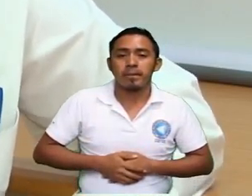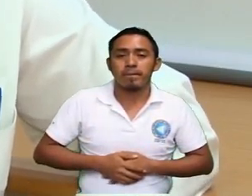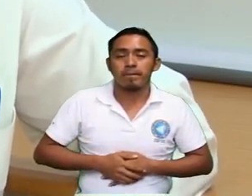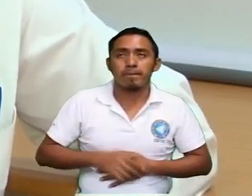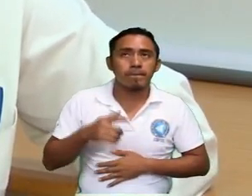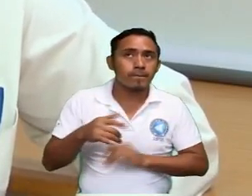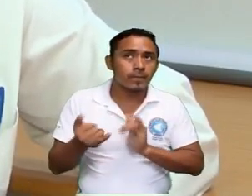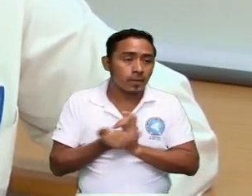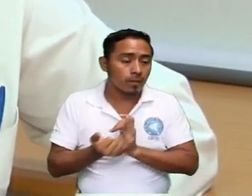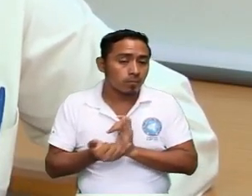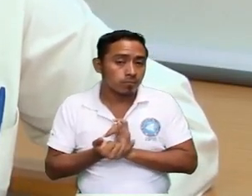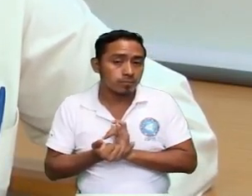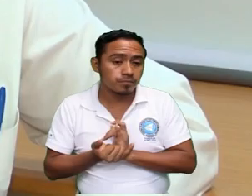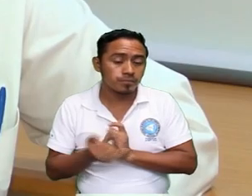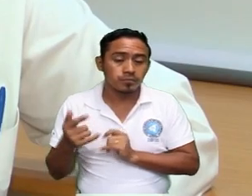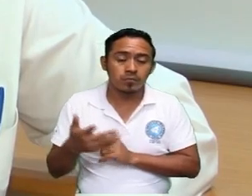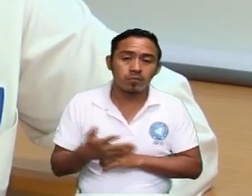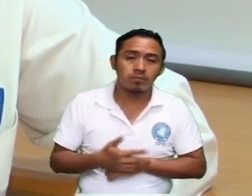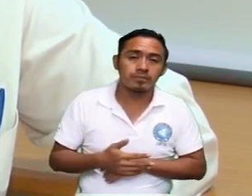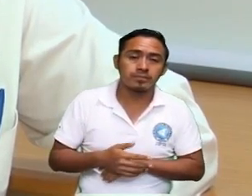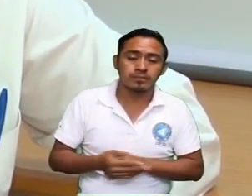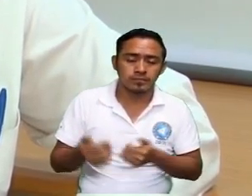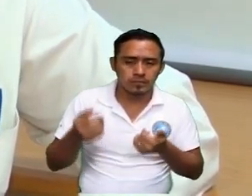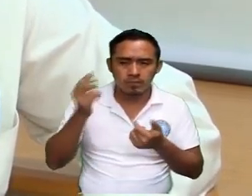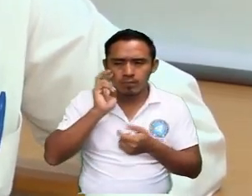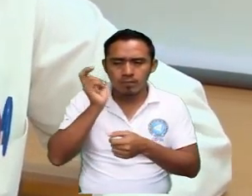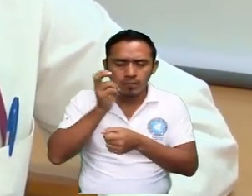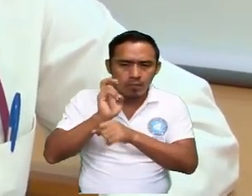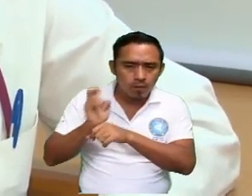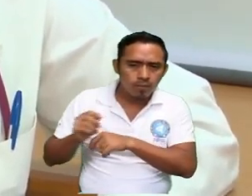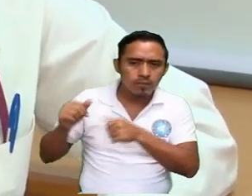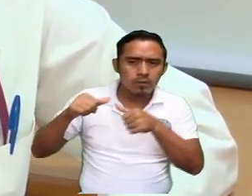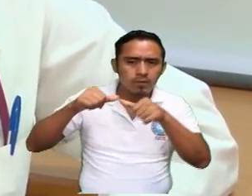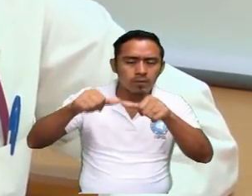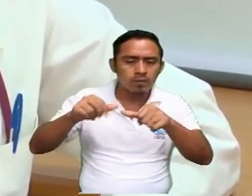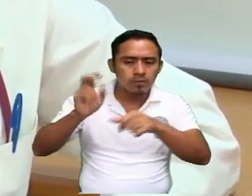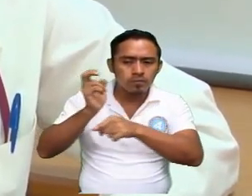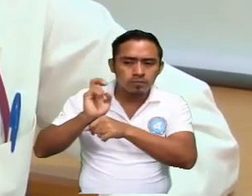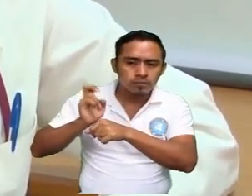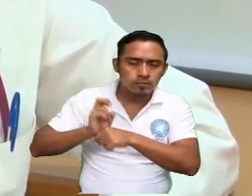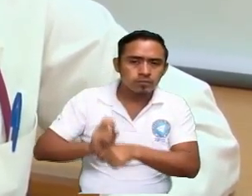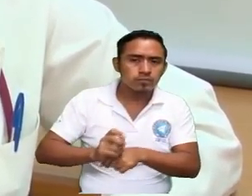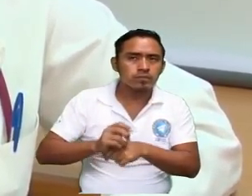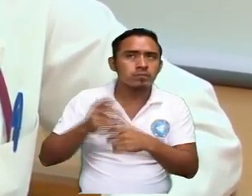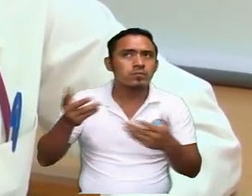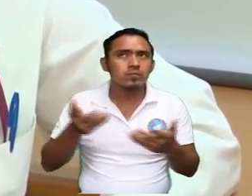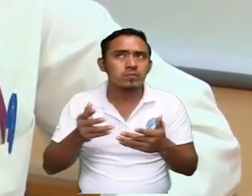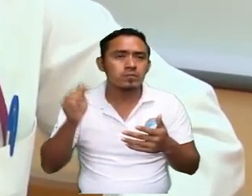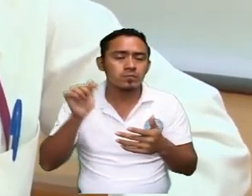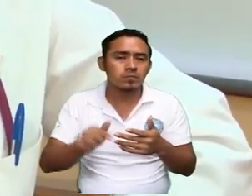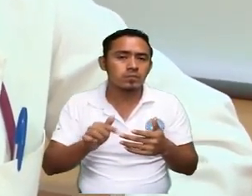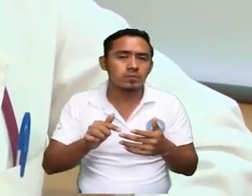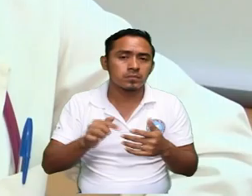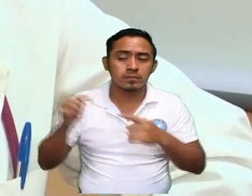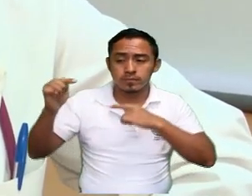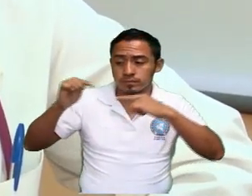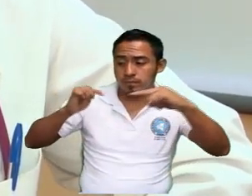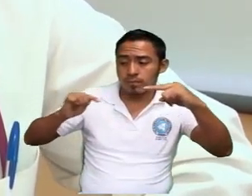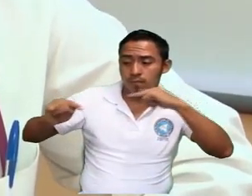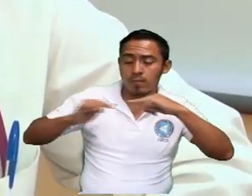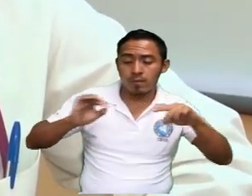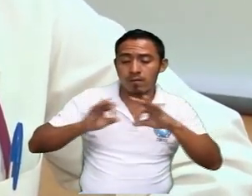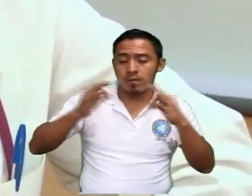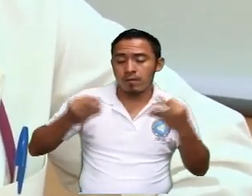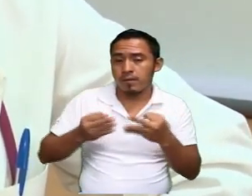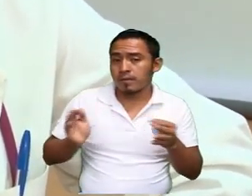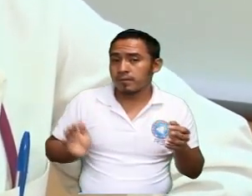Son parte de este proceso y se le da el seguimiento igual que a ellos, ¿verdad? La estrategia Familia Canguro no